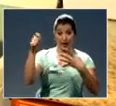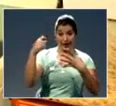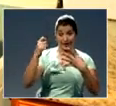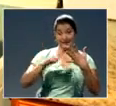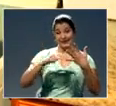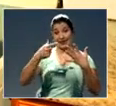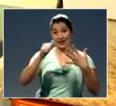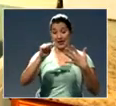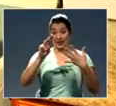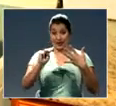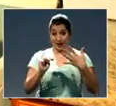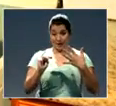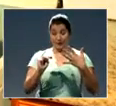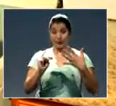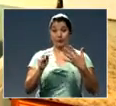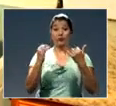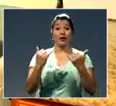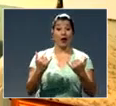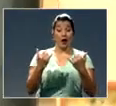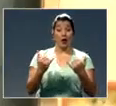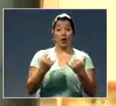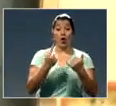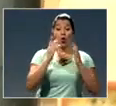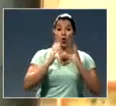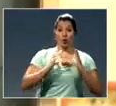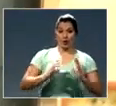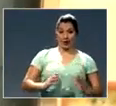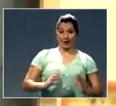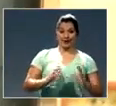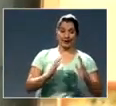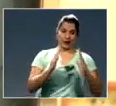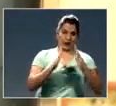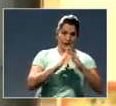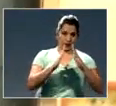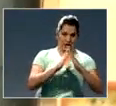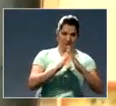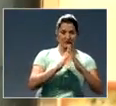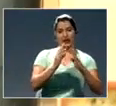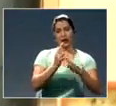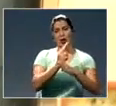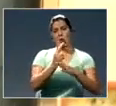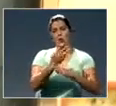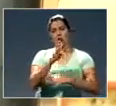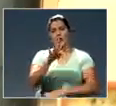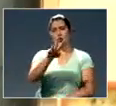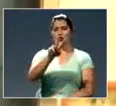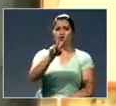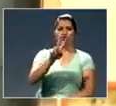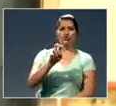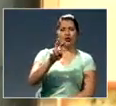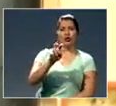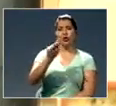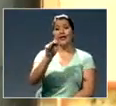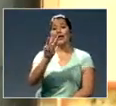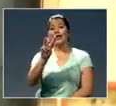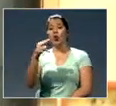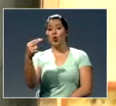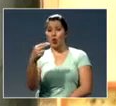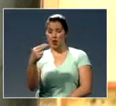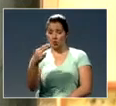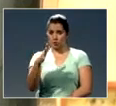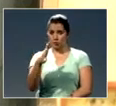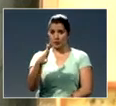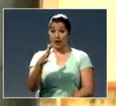Área Metropolitana. En el caso de un cliente residencial que consume 200 kilovatios hora al mes, paga